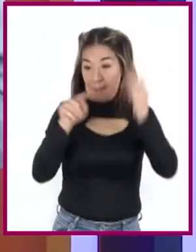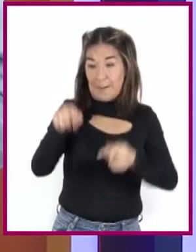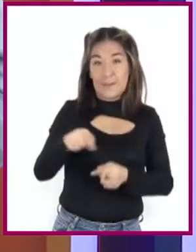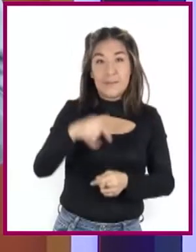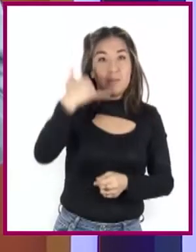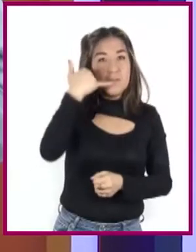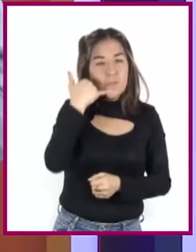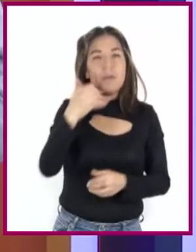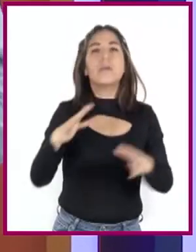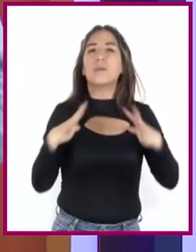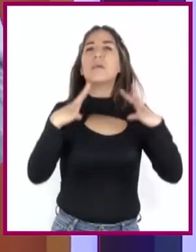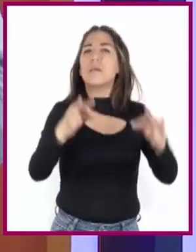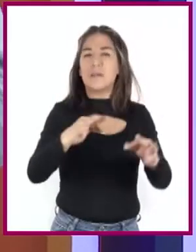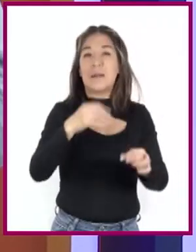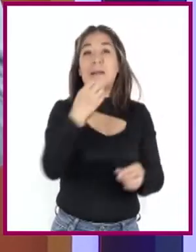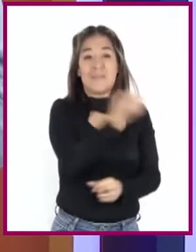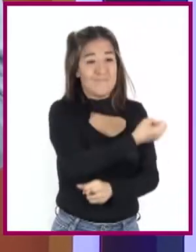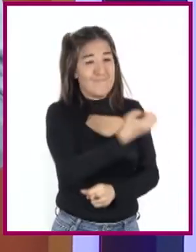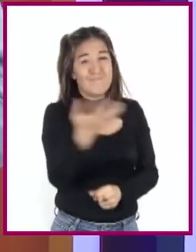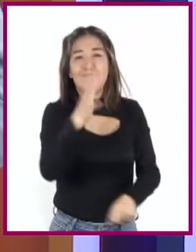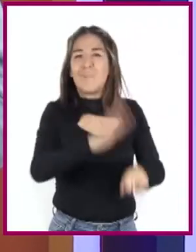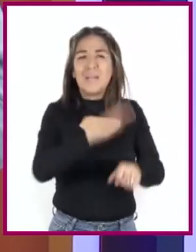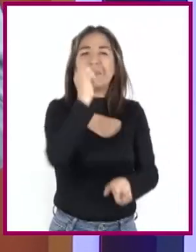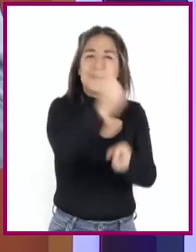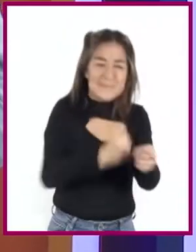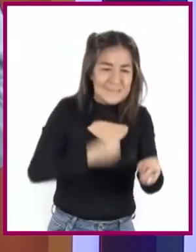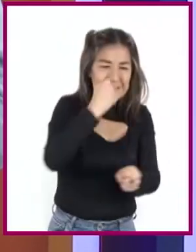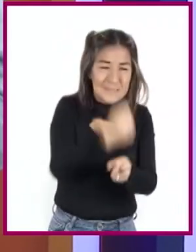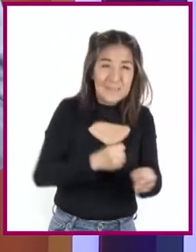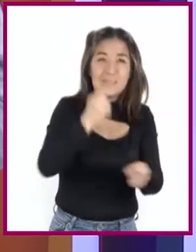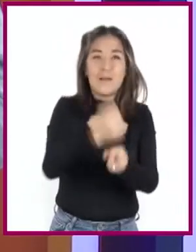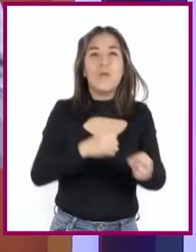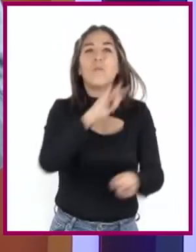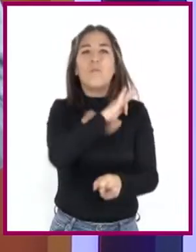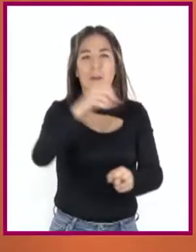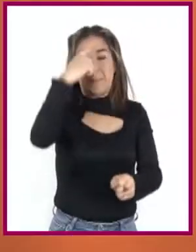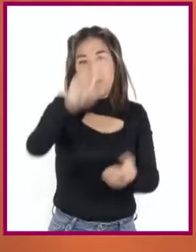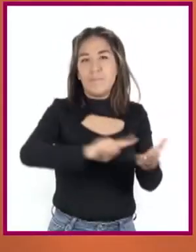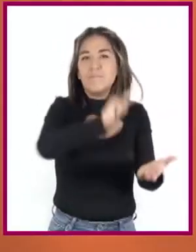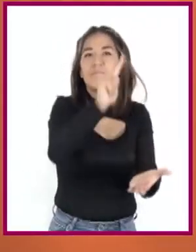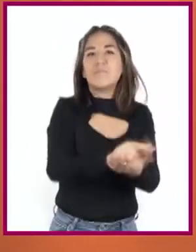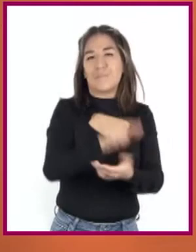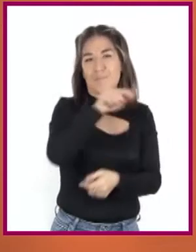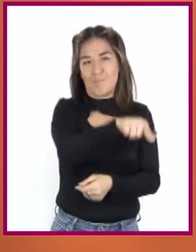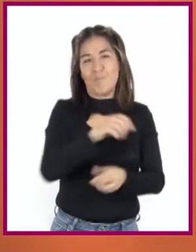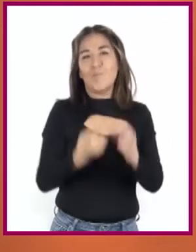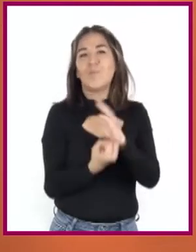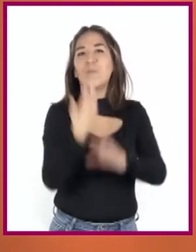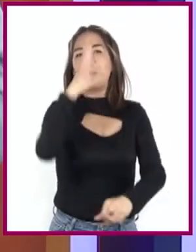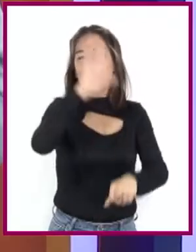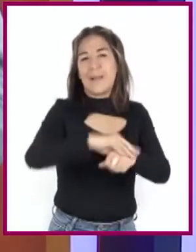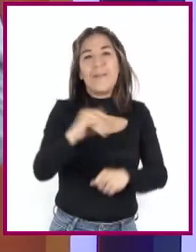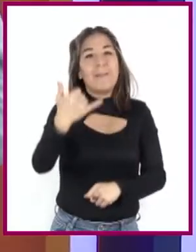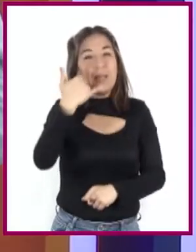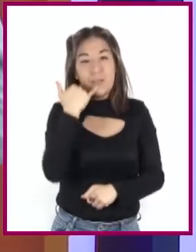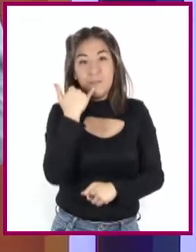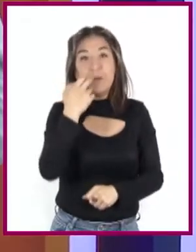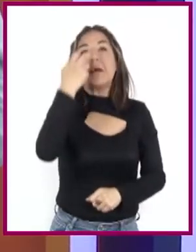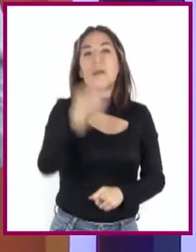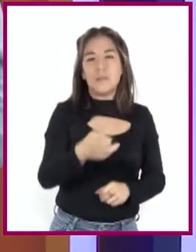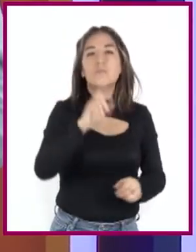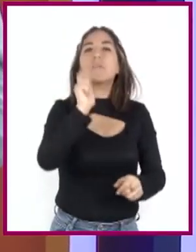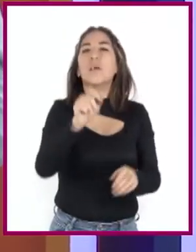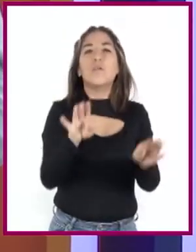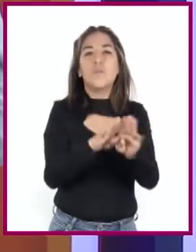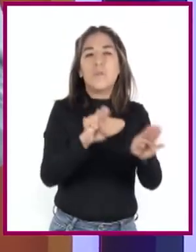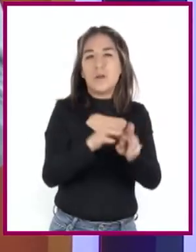estuvo marcado, de hecho, por numerosas batallas legales por la autoría de los primitivos teléfonos, por lo que es preferible recurrir al